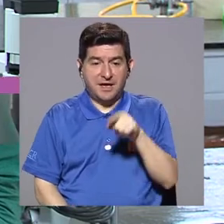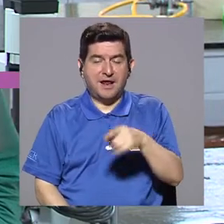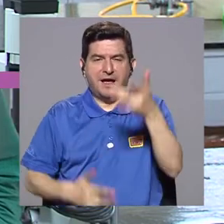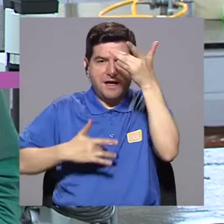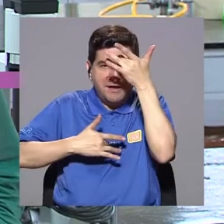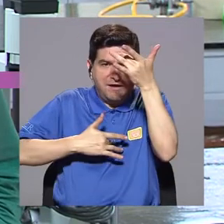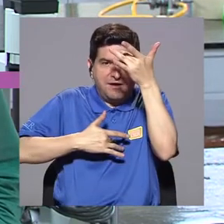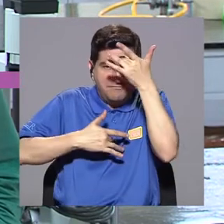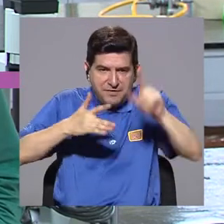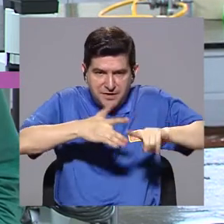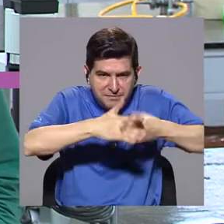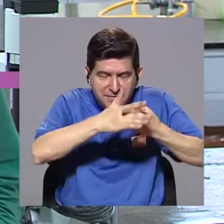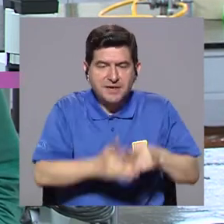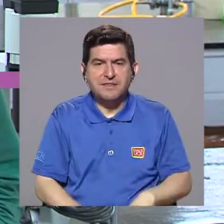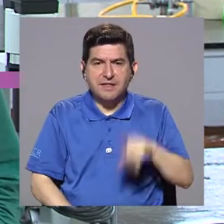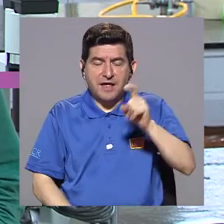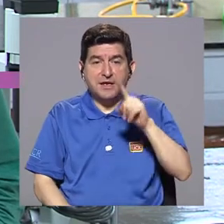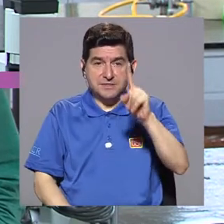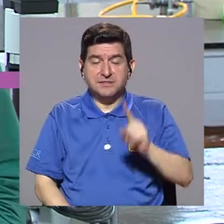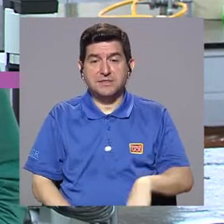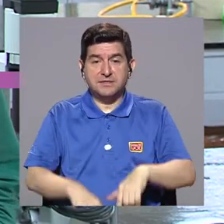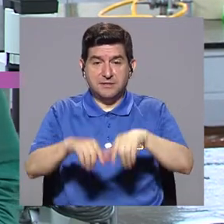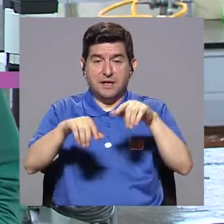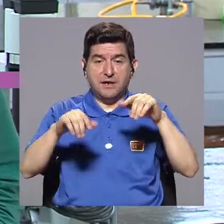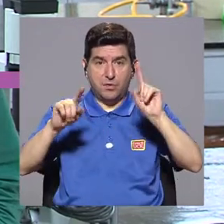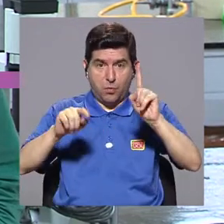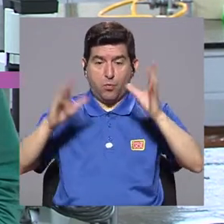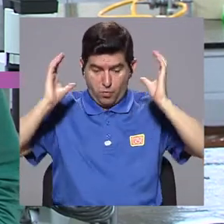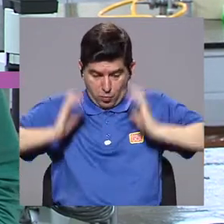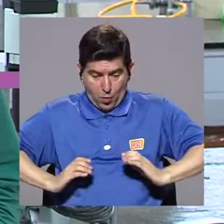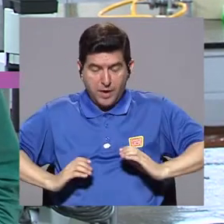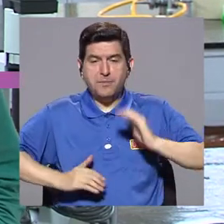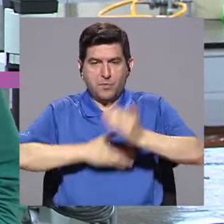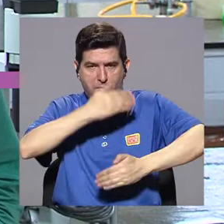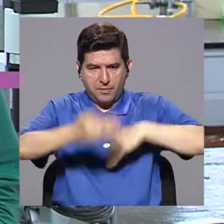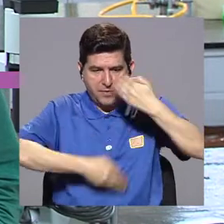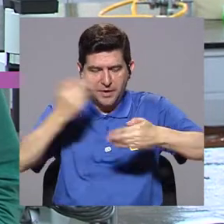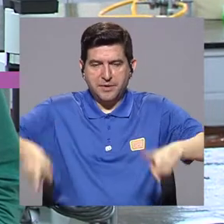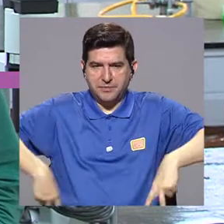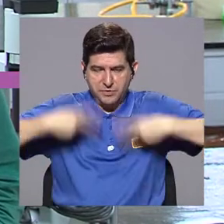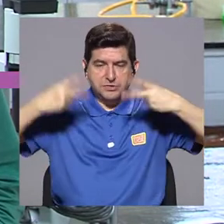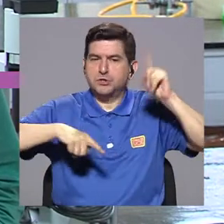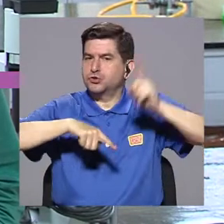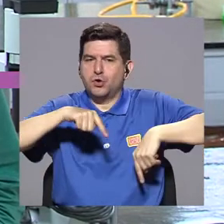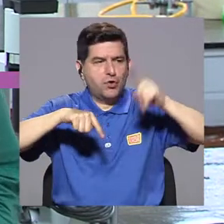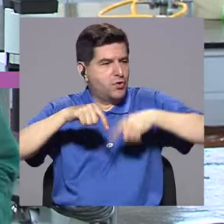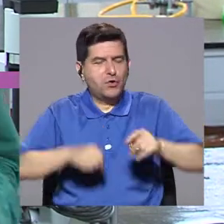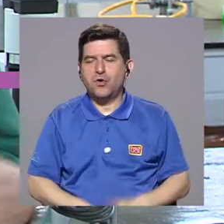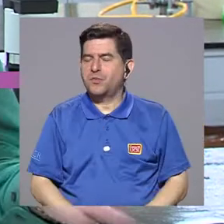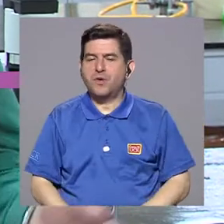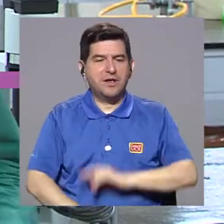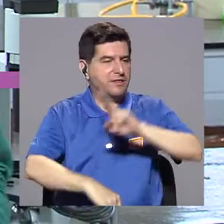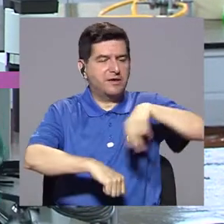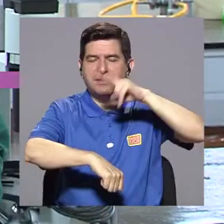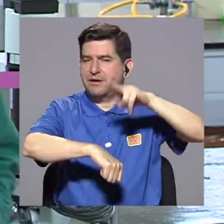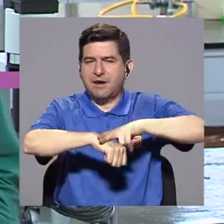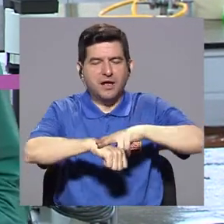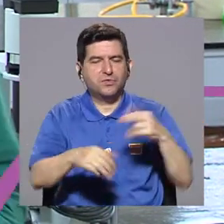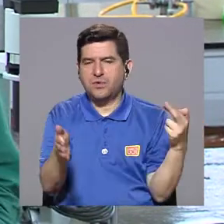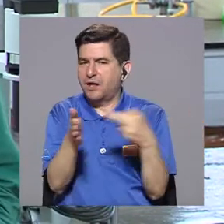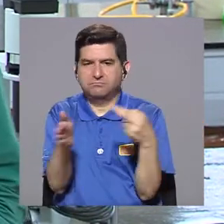patogénicos que necesitan de un hospedero para llevar a cabo sus ciclos de vida. Ellos no pueden replicarse en la